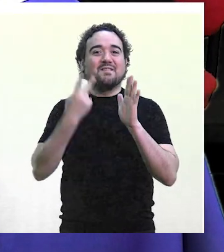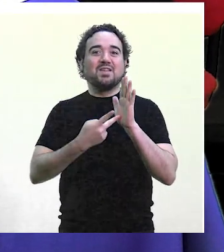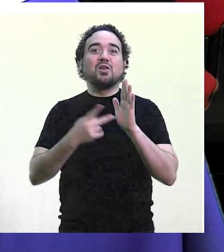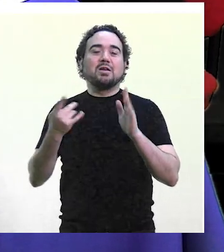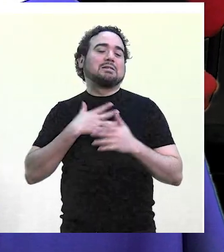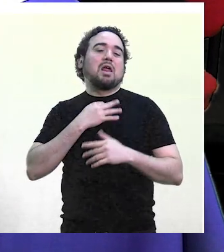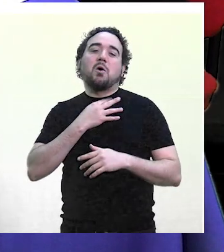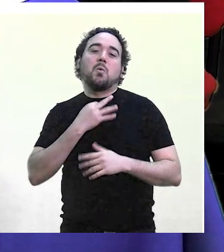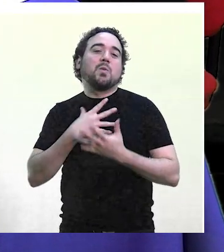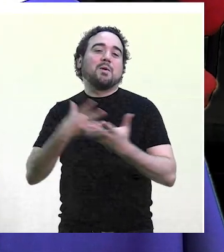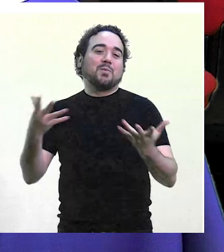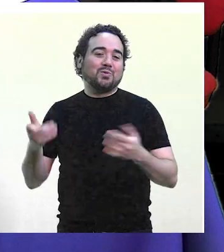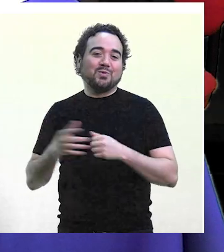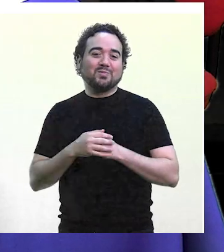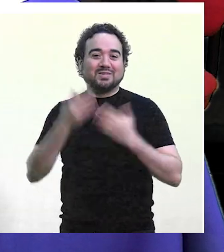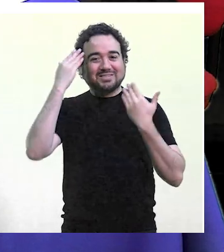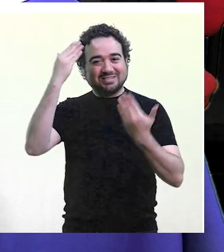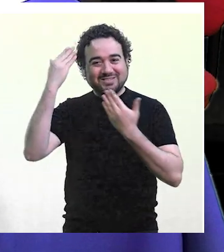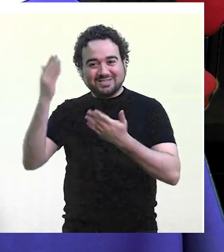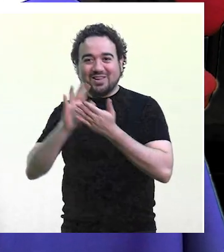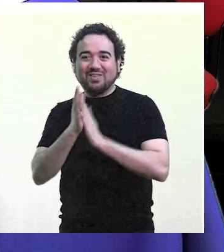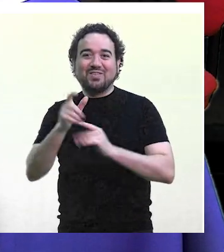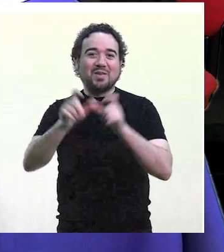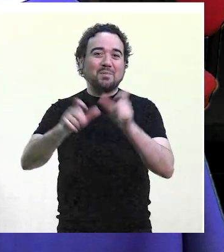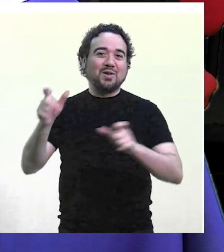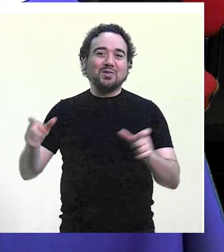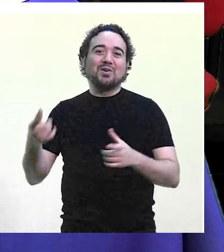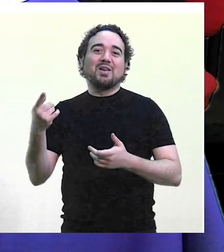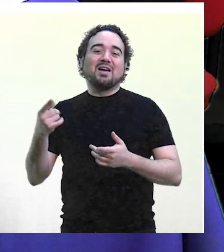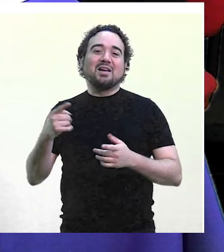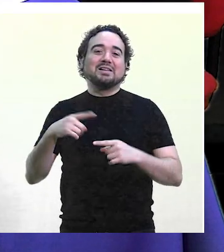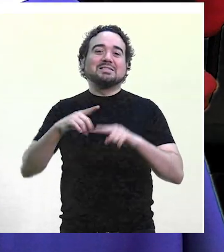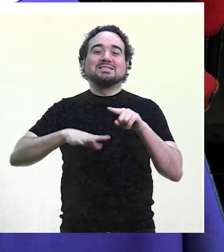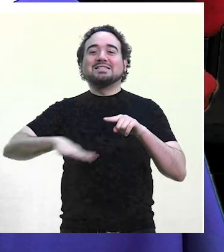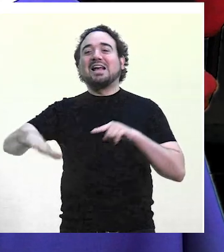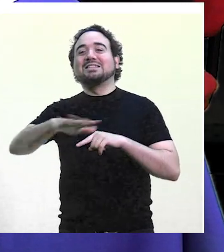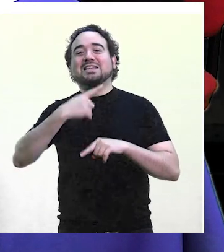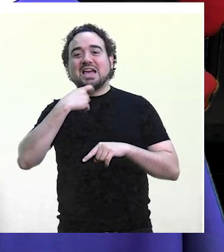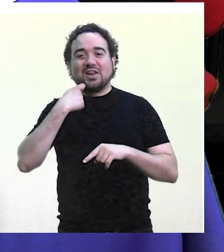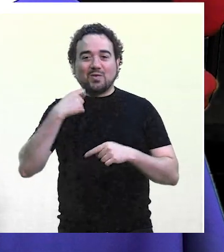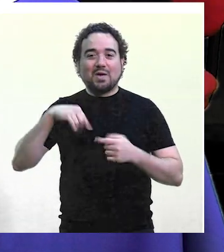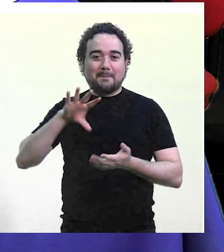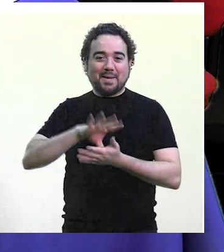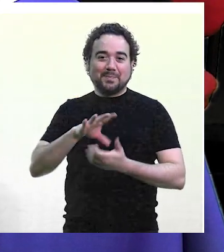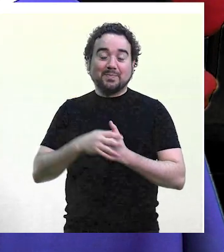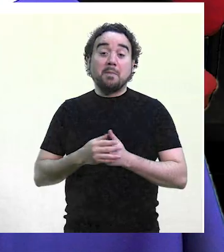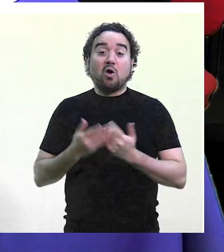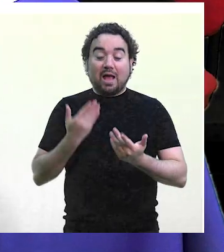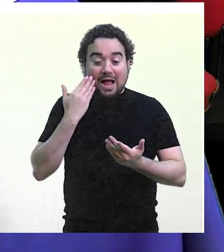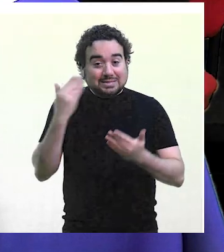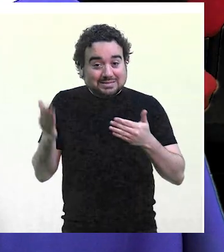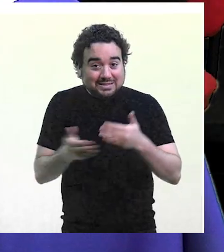redes sociales, se habrán dado cuenta que es hincha. Eso. Cobreloa. Saludos a todos los zorros del desierto que estamos en todo en nuestro